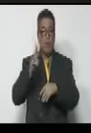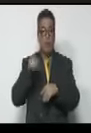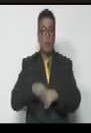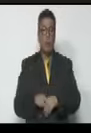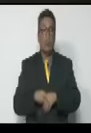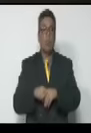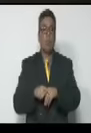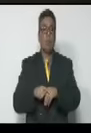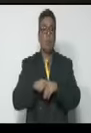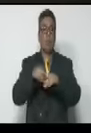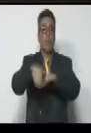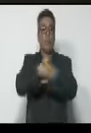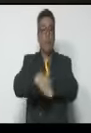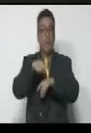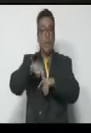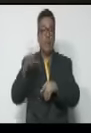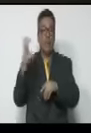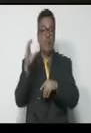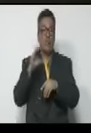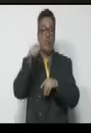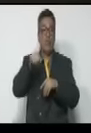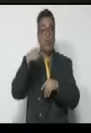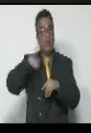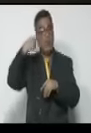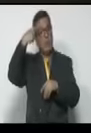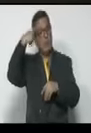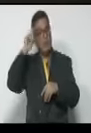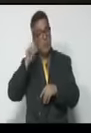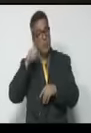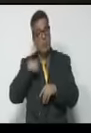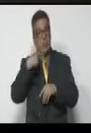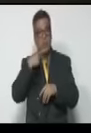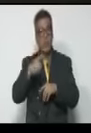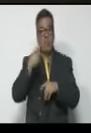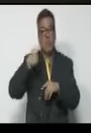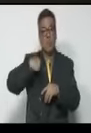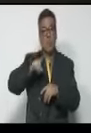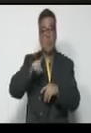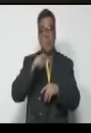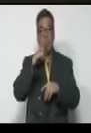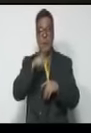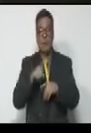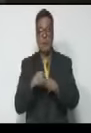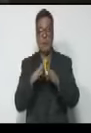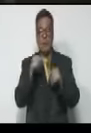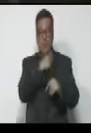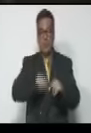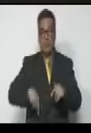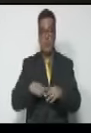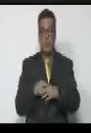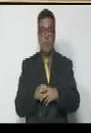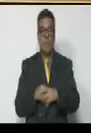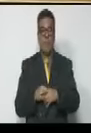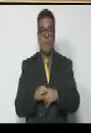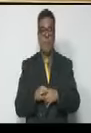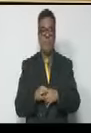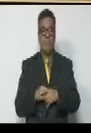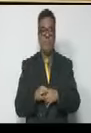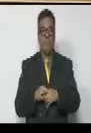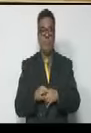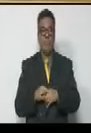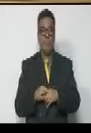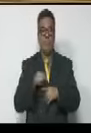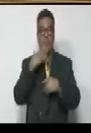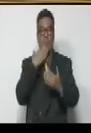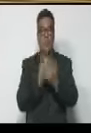están impunes en las calles de Caracas, a pesar de que dicen tener orden de captura internacional. Es todo, señor presidente.